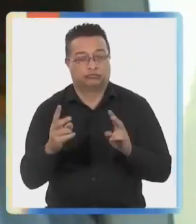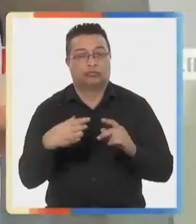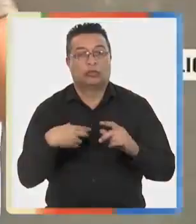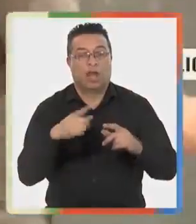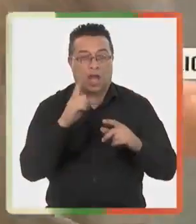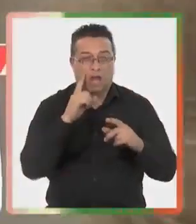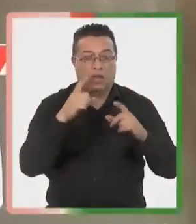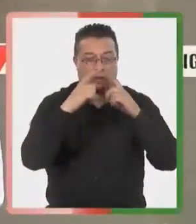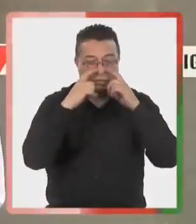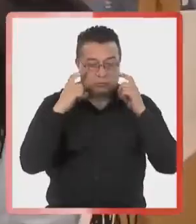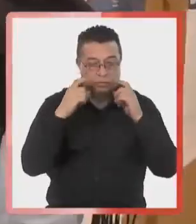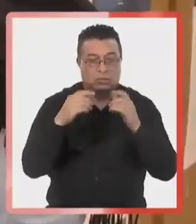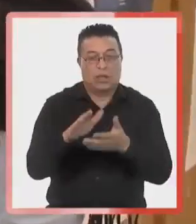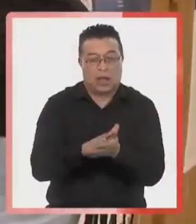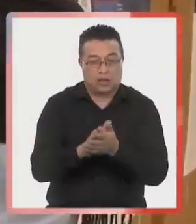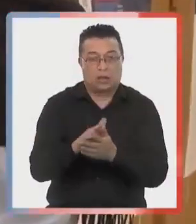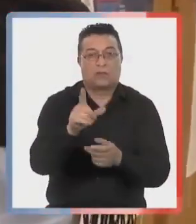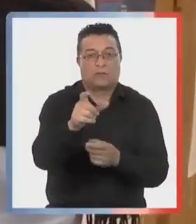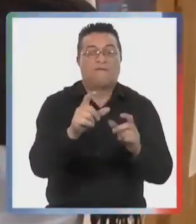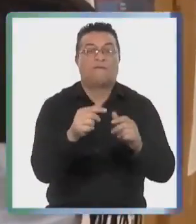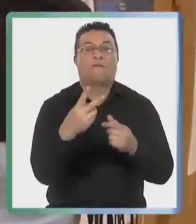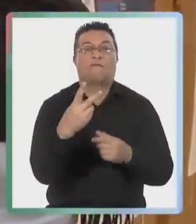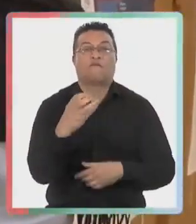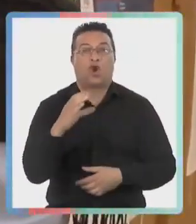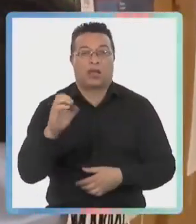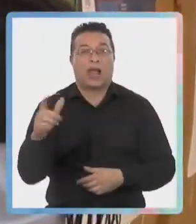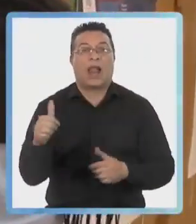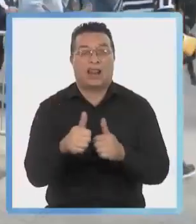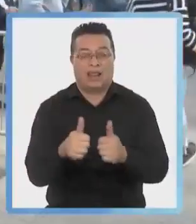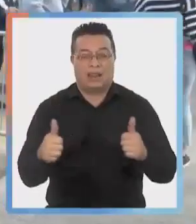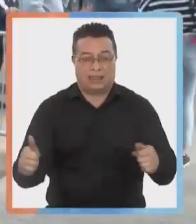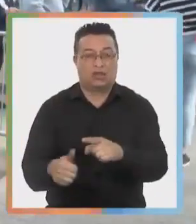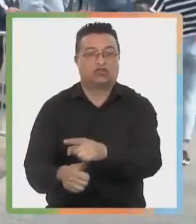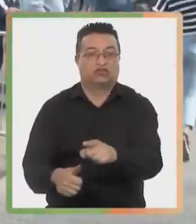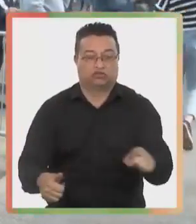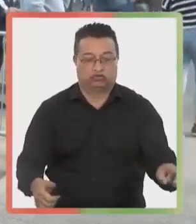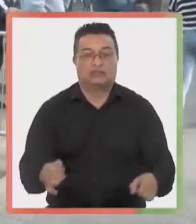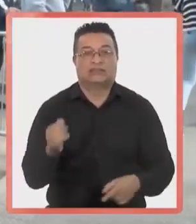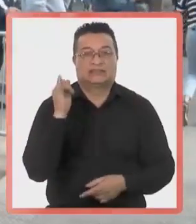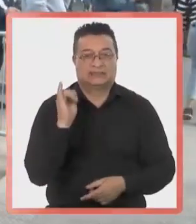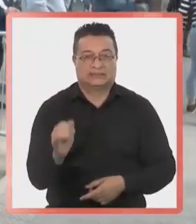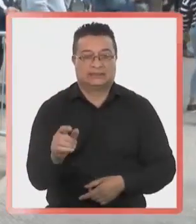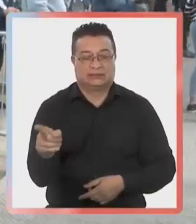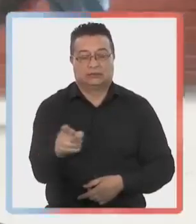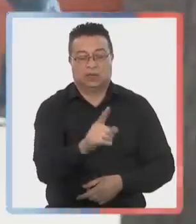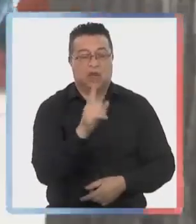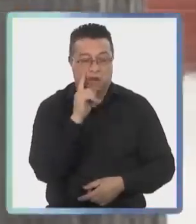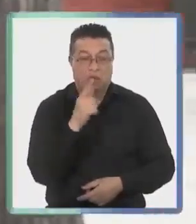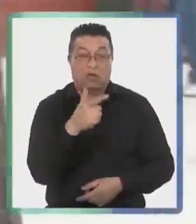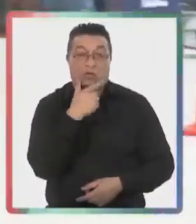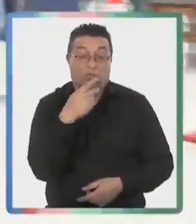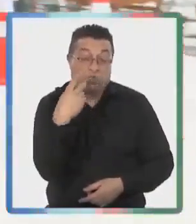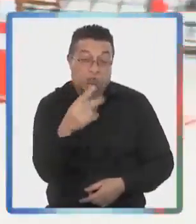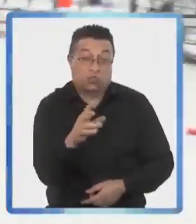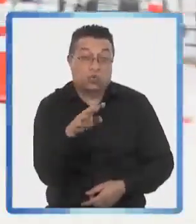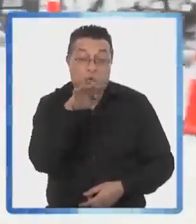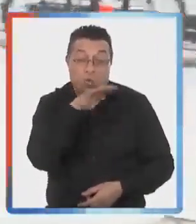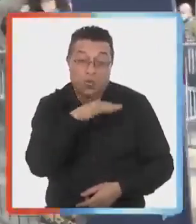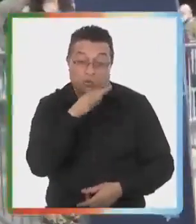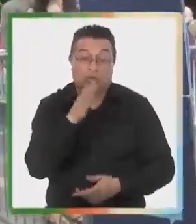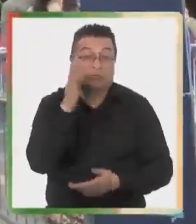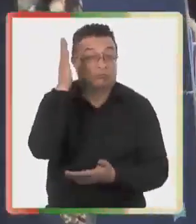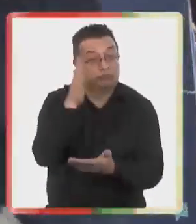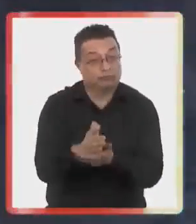de mascarilla y alcohol gel para los vocales de mesa. ¿Ya? Los vocales de mesa van a tener a su disposición los que lo quieren usar eso,